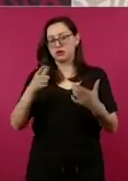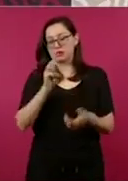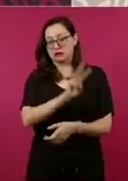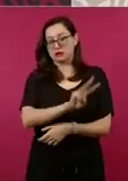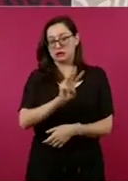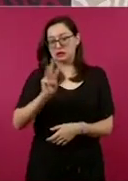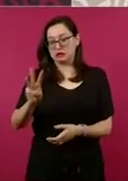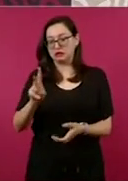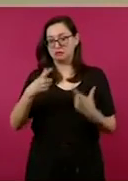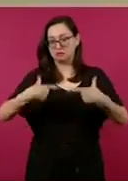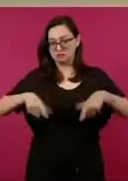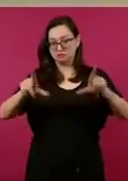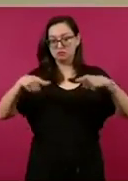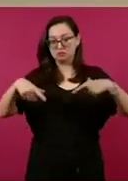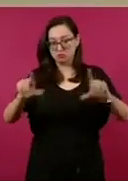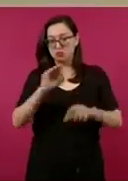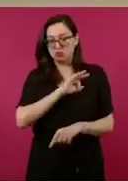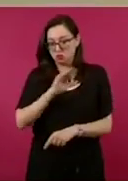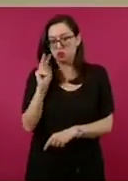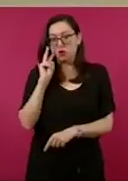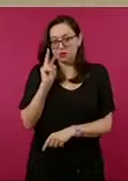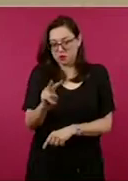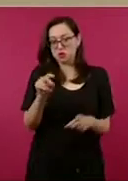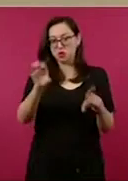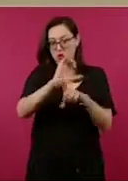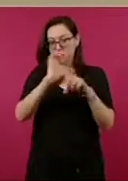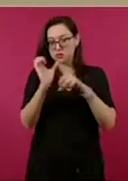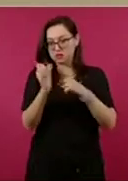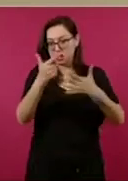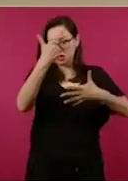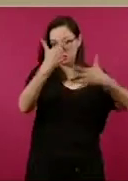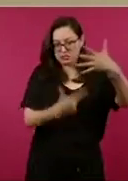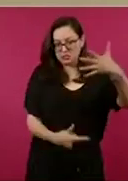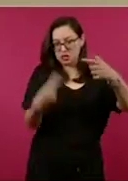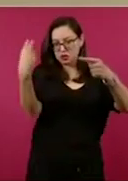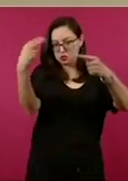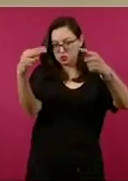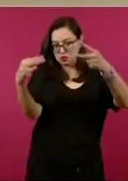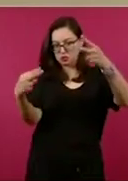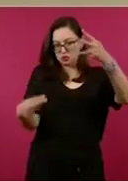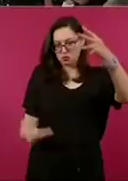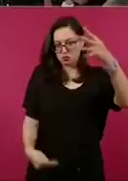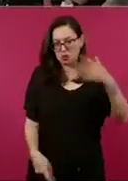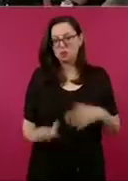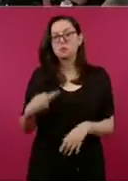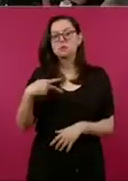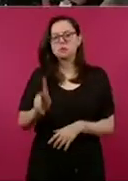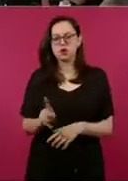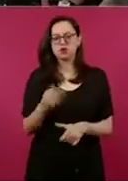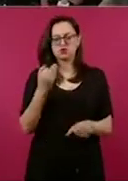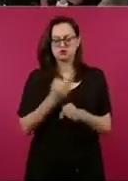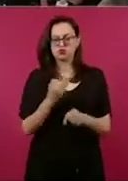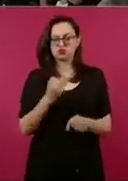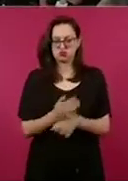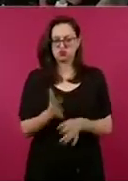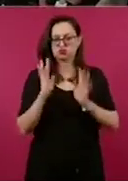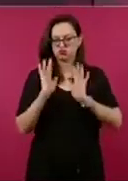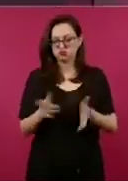conservación y adquisición de equipo médico básico inmobiliario para corit noticias marit Salazar